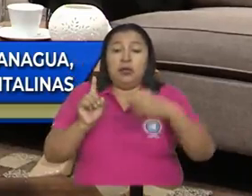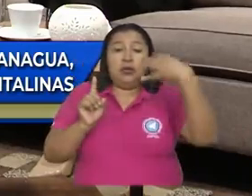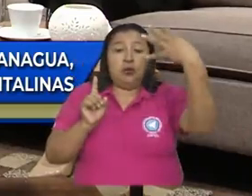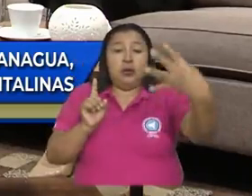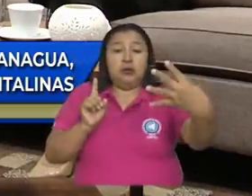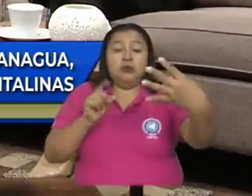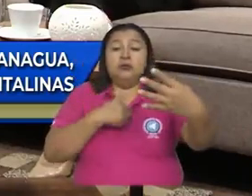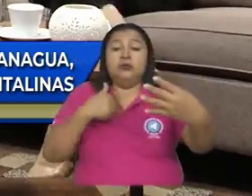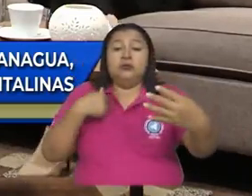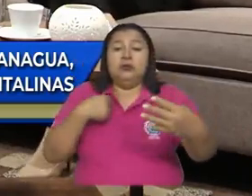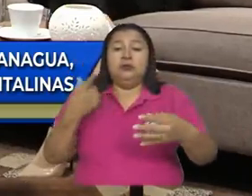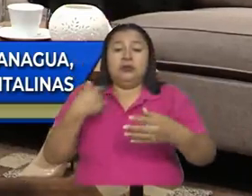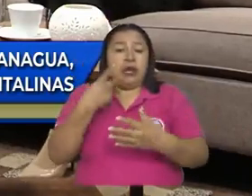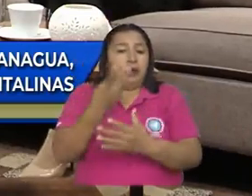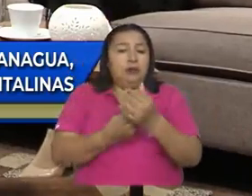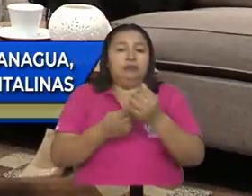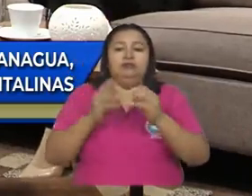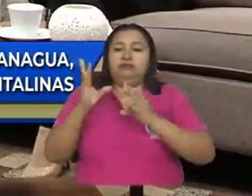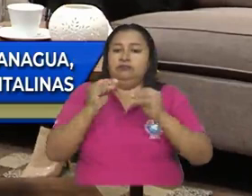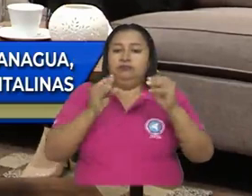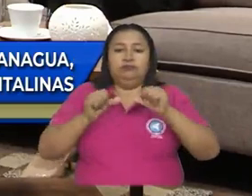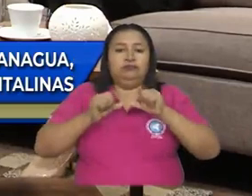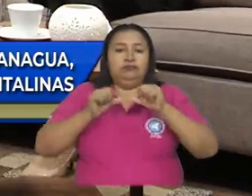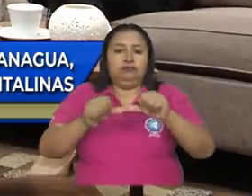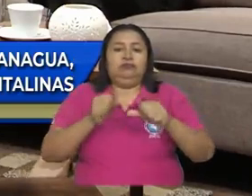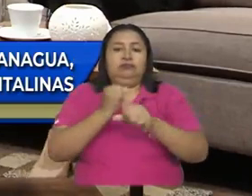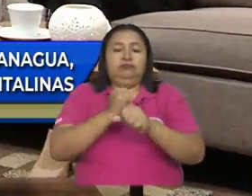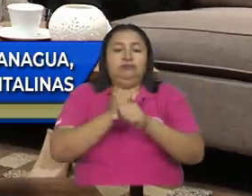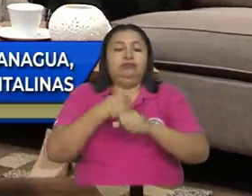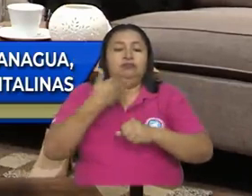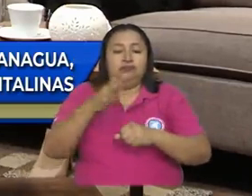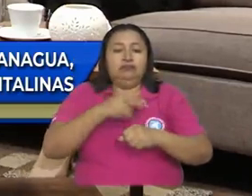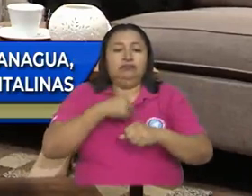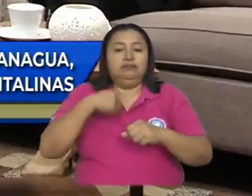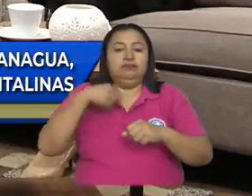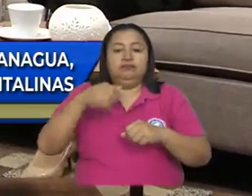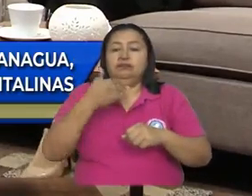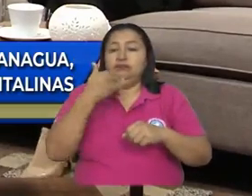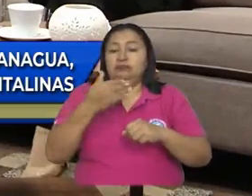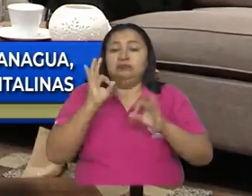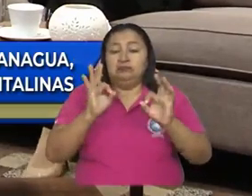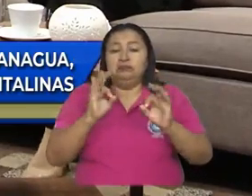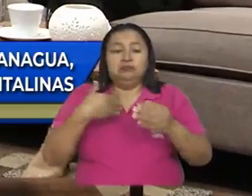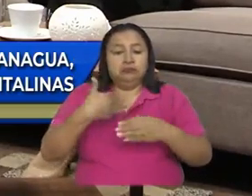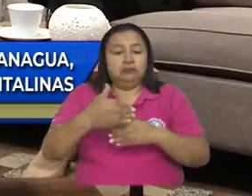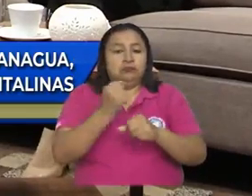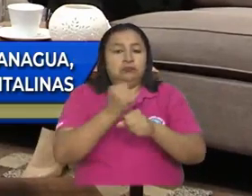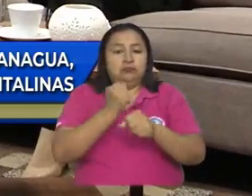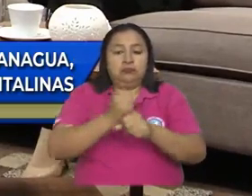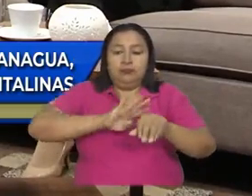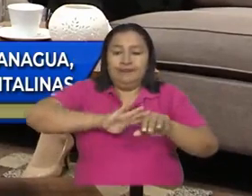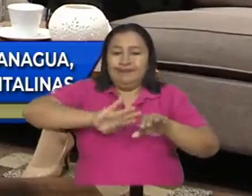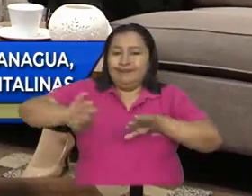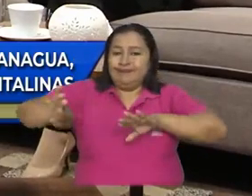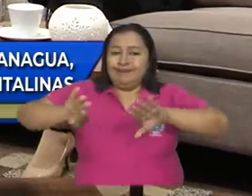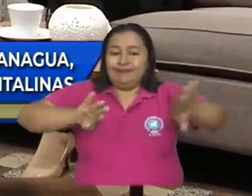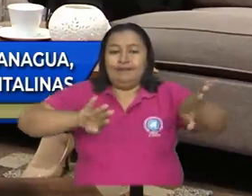venido nosotros constantes las conversaciones y sobre todo ya siendo efectivo el despegue, que es más